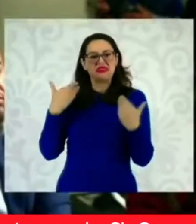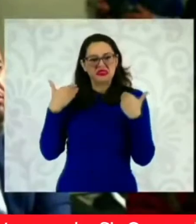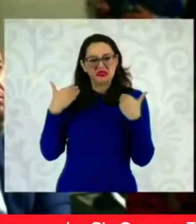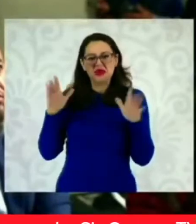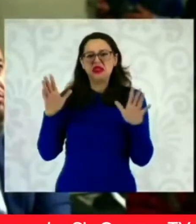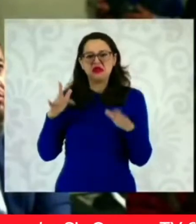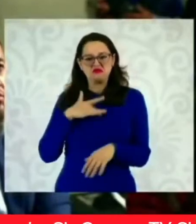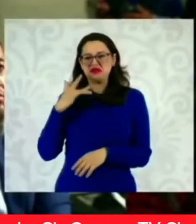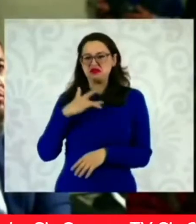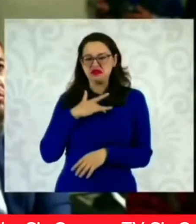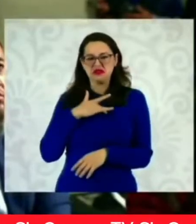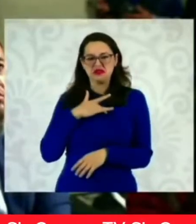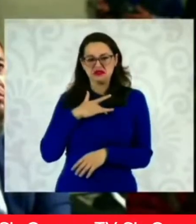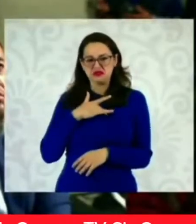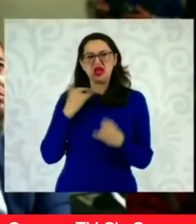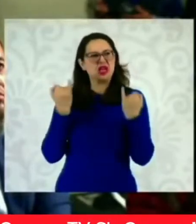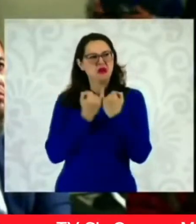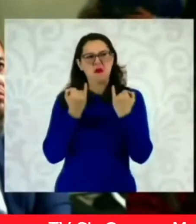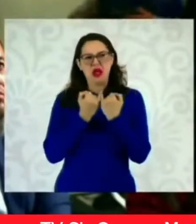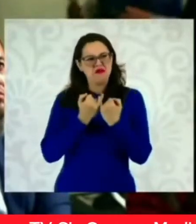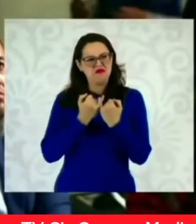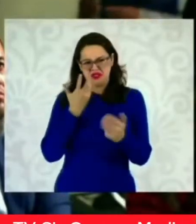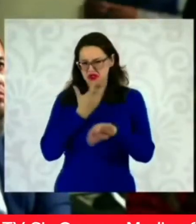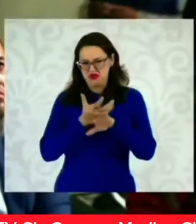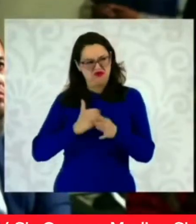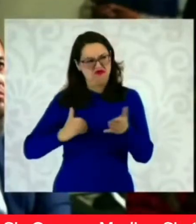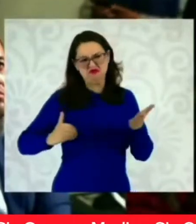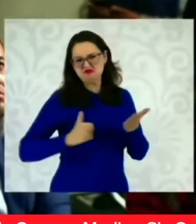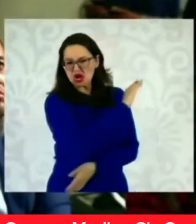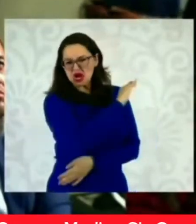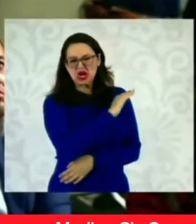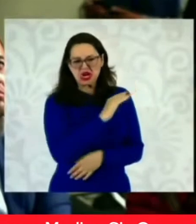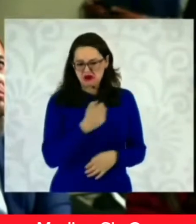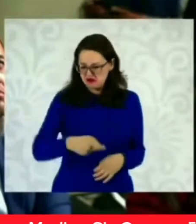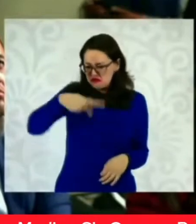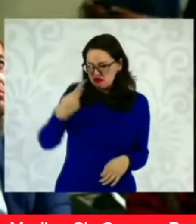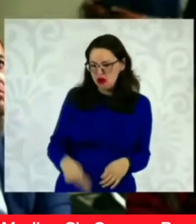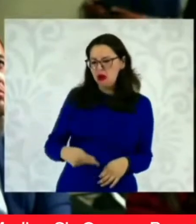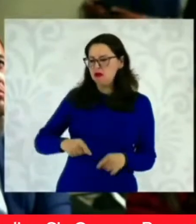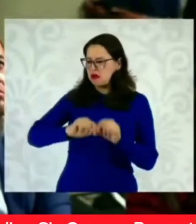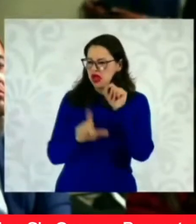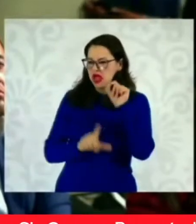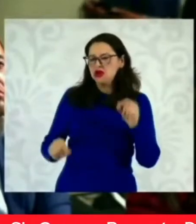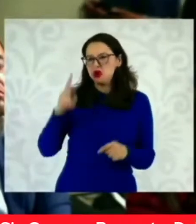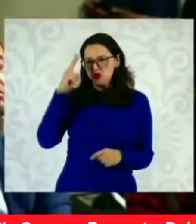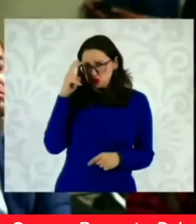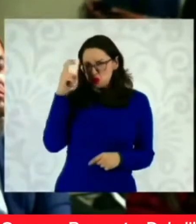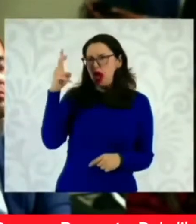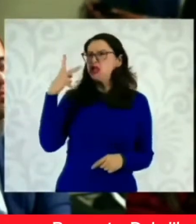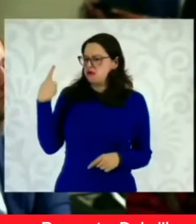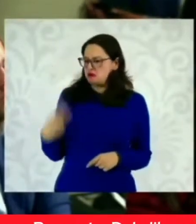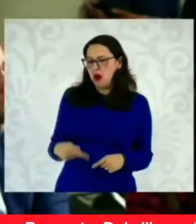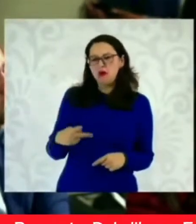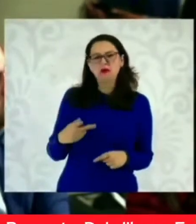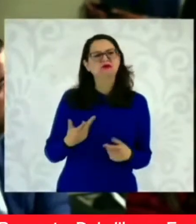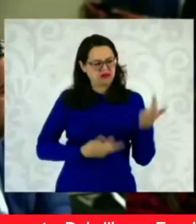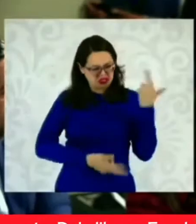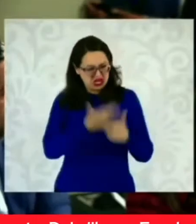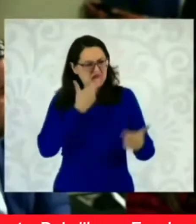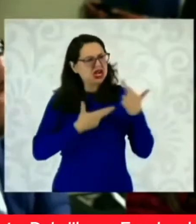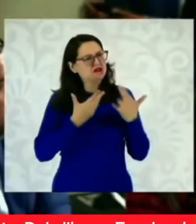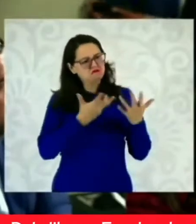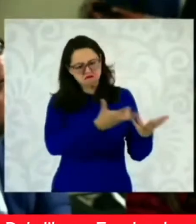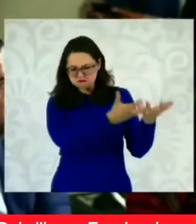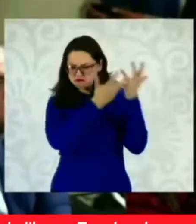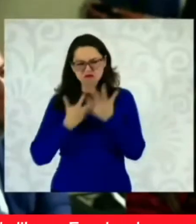la grandeza de nuestro país y hablar del sueño mexicano? Que los mexicanos ya no le tengan miedo a ser repatriados